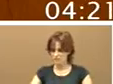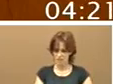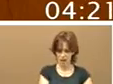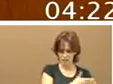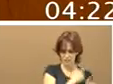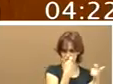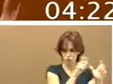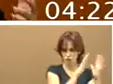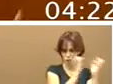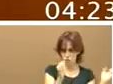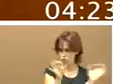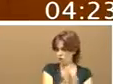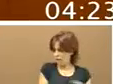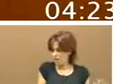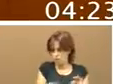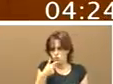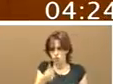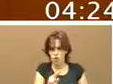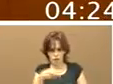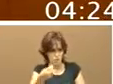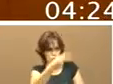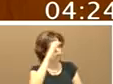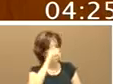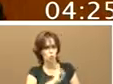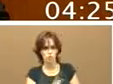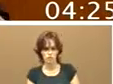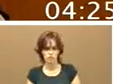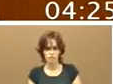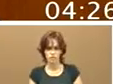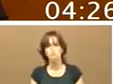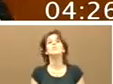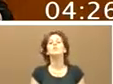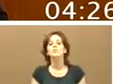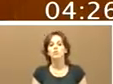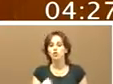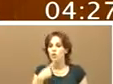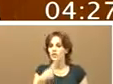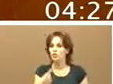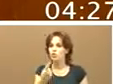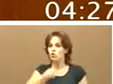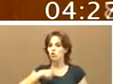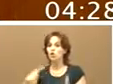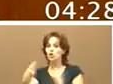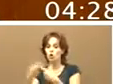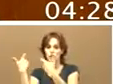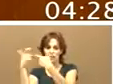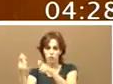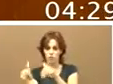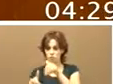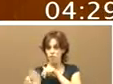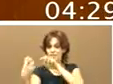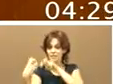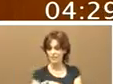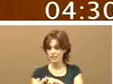con el sector todo lo contrario no me ha escuchado usted hemos dicho estamos con el sector nos vamos a sentar con